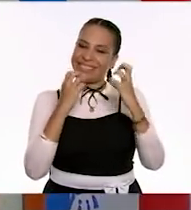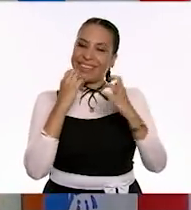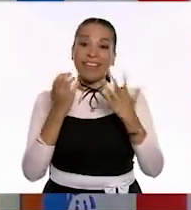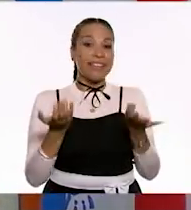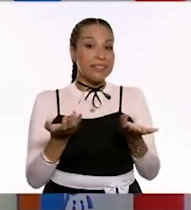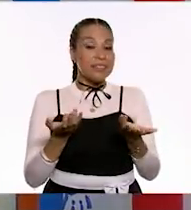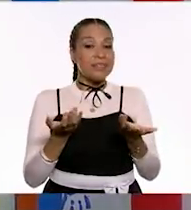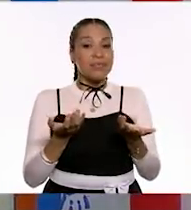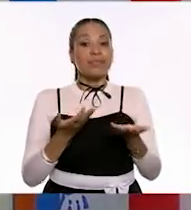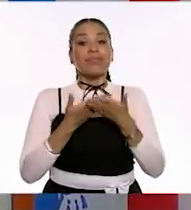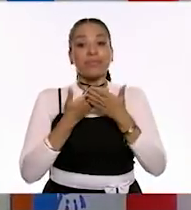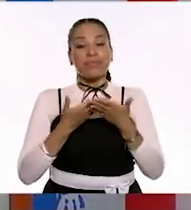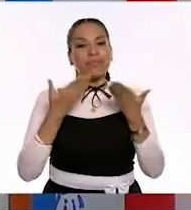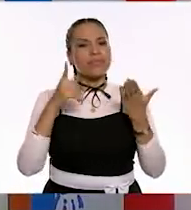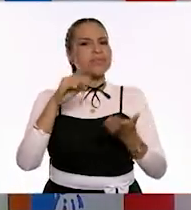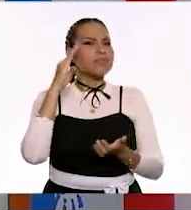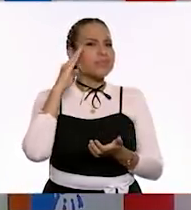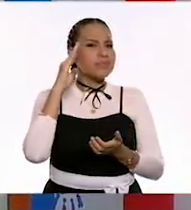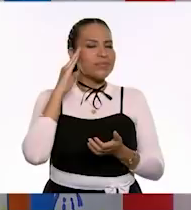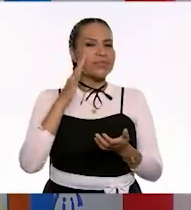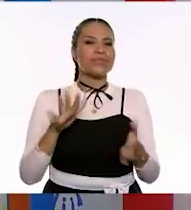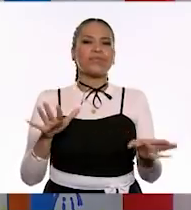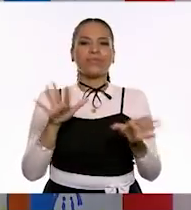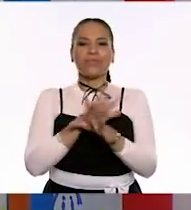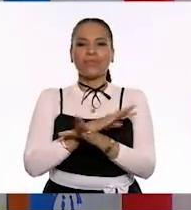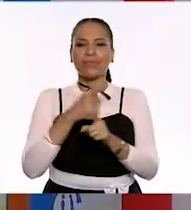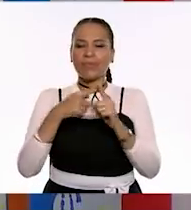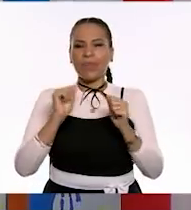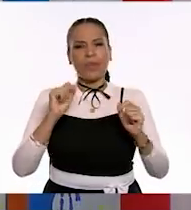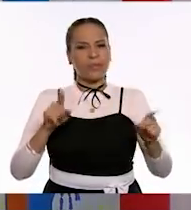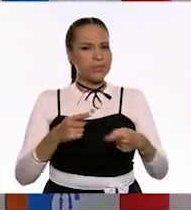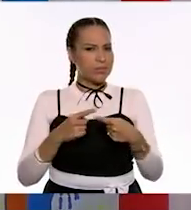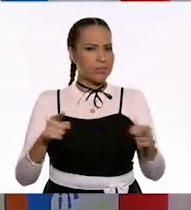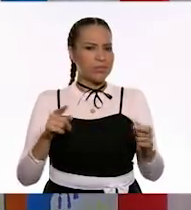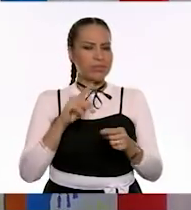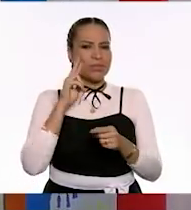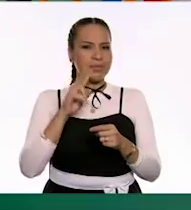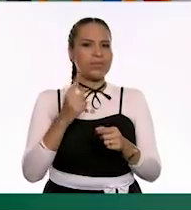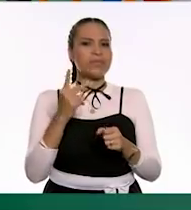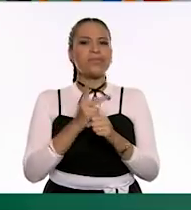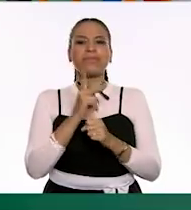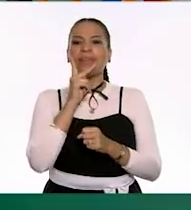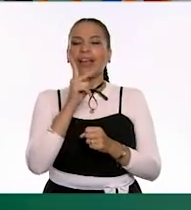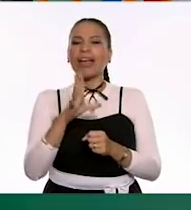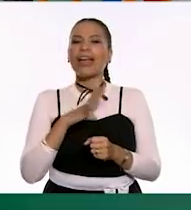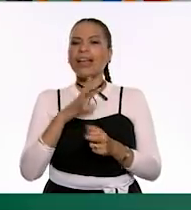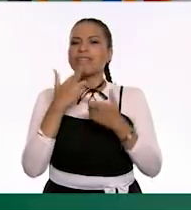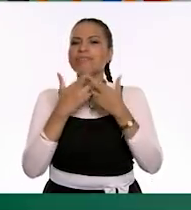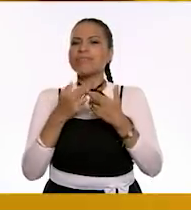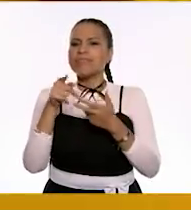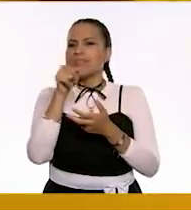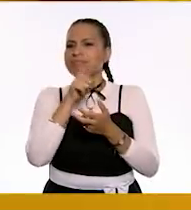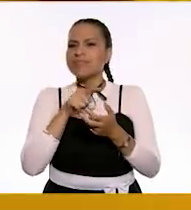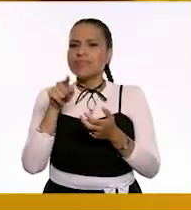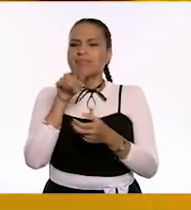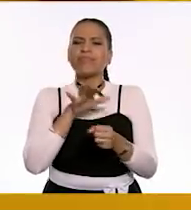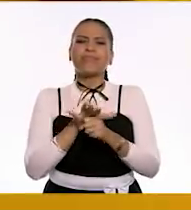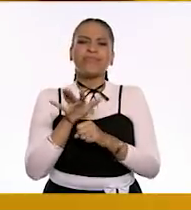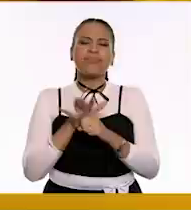¡Sí! Y bueno, ahora, ¿qué te parece si cambiamos de ritmo? ¿Les parece? Vamos a ver qué palabras sobraron. A ver, ¿qué palabras hay?